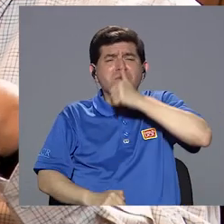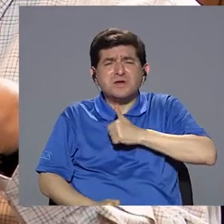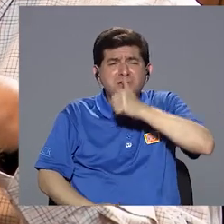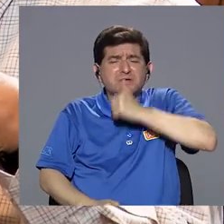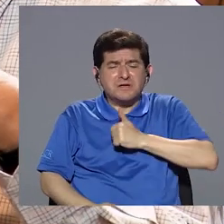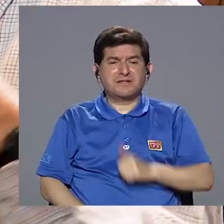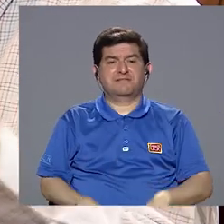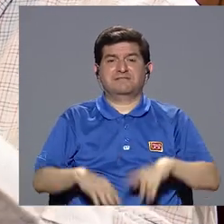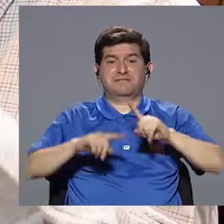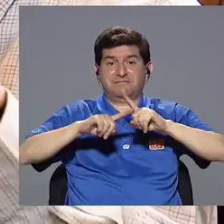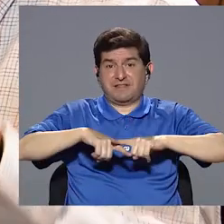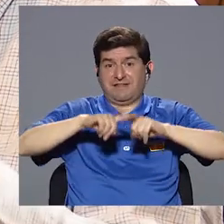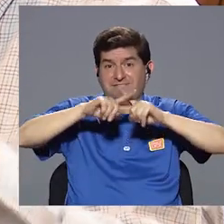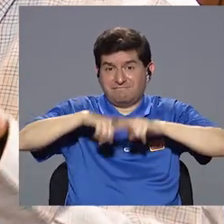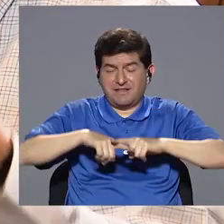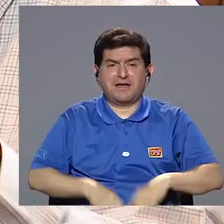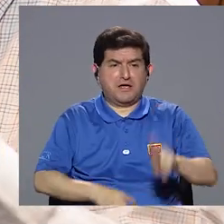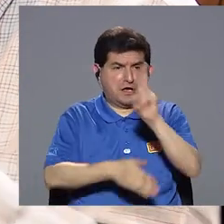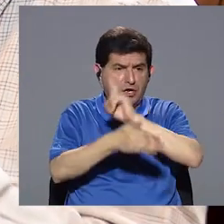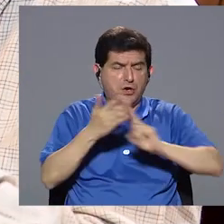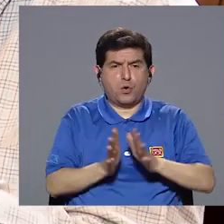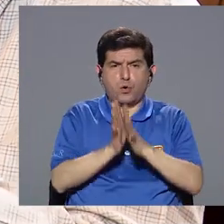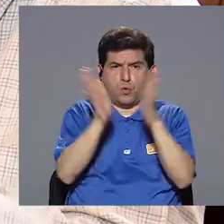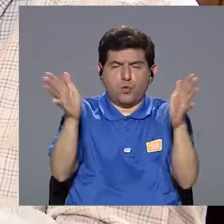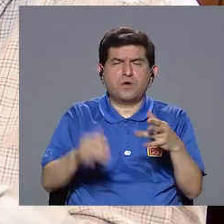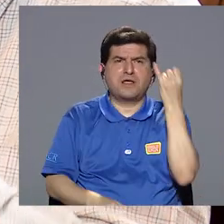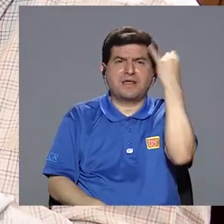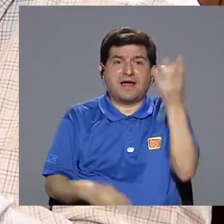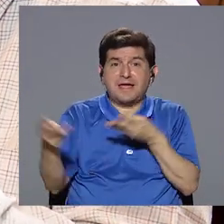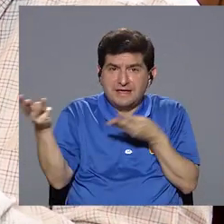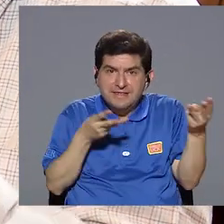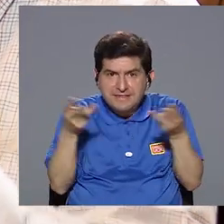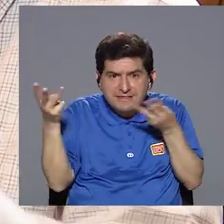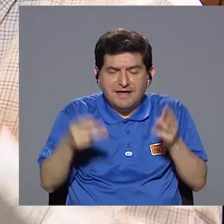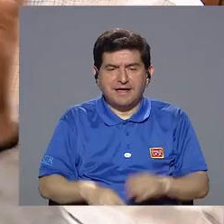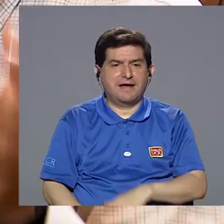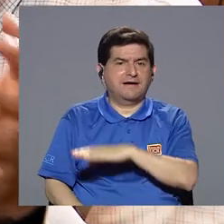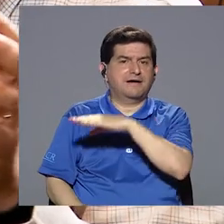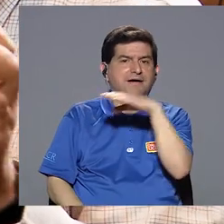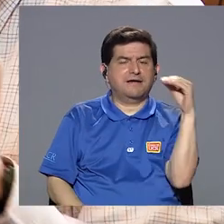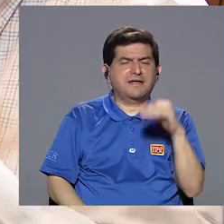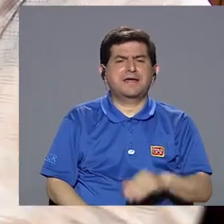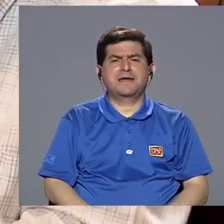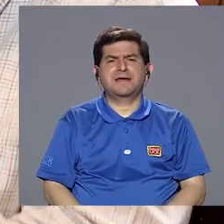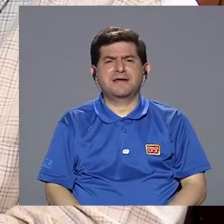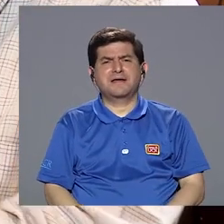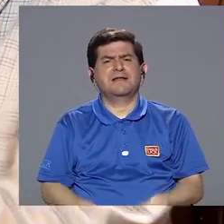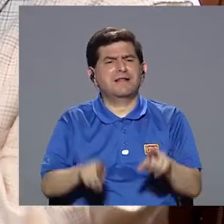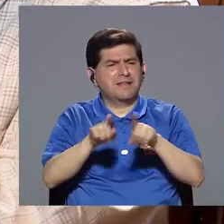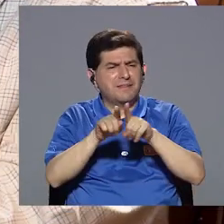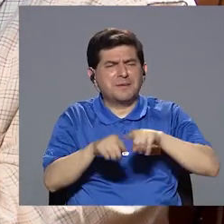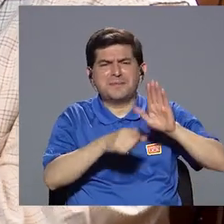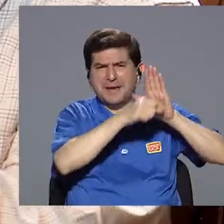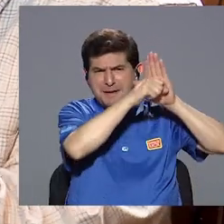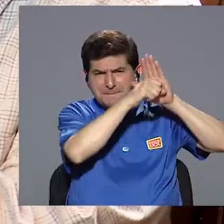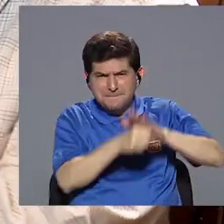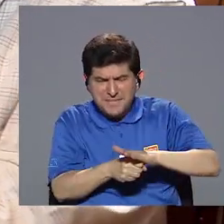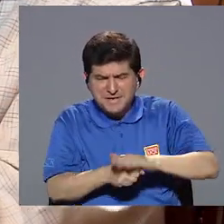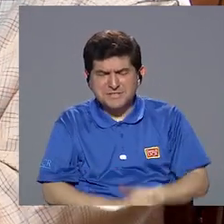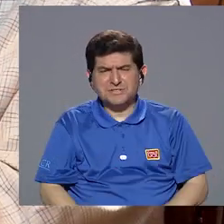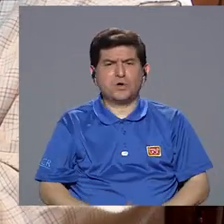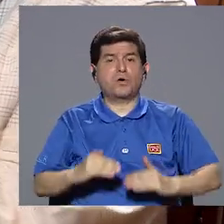privatizadora que son todas estas tendencias a ubicar pública en la lógica del mercado y por otro lado una impresión